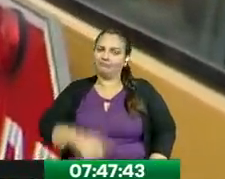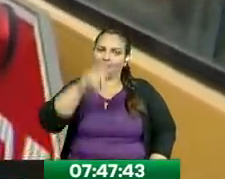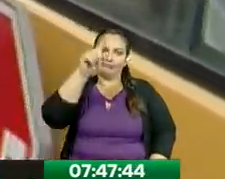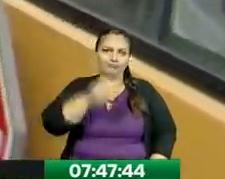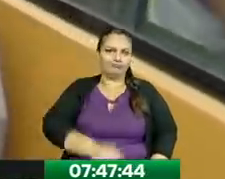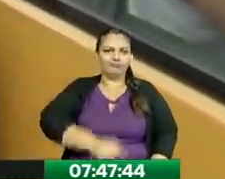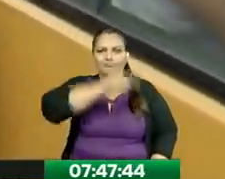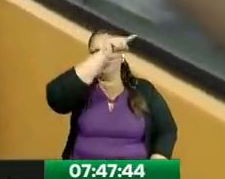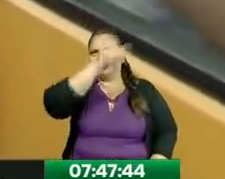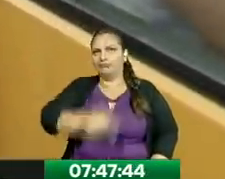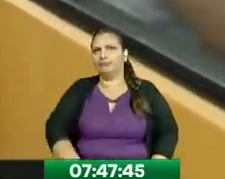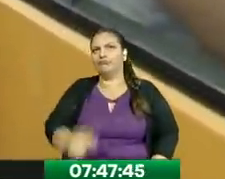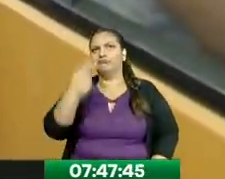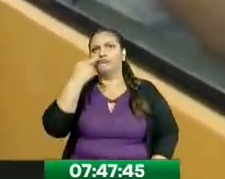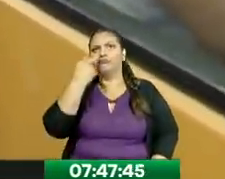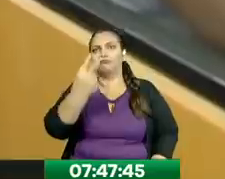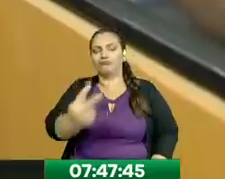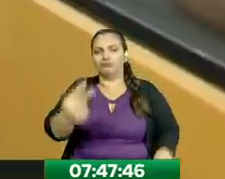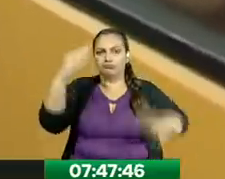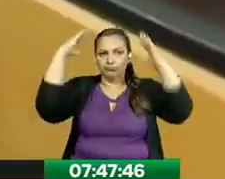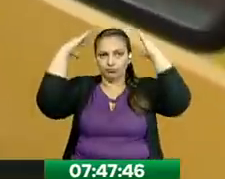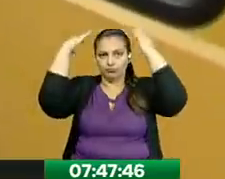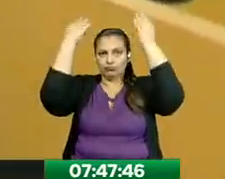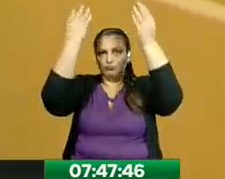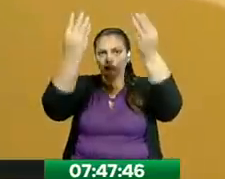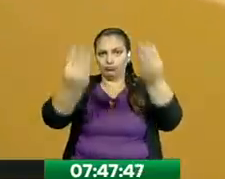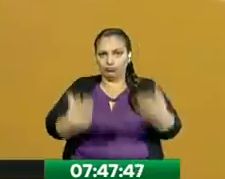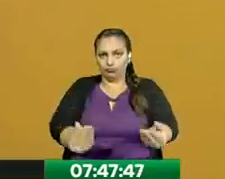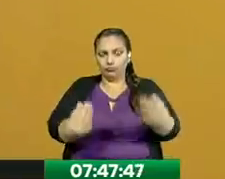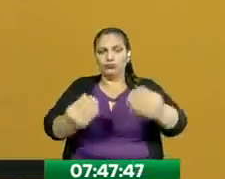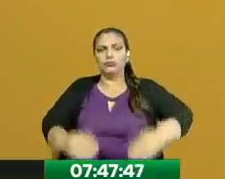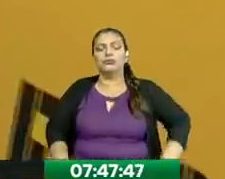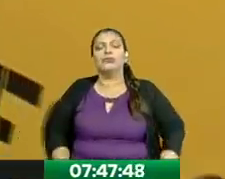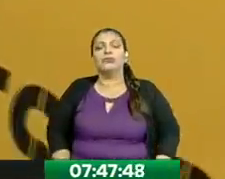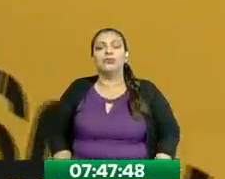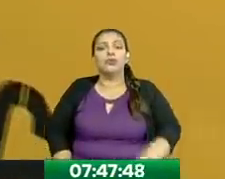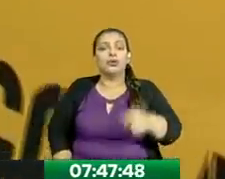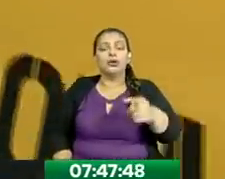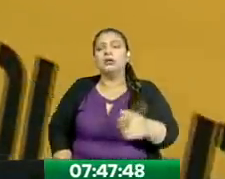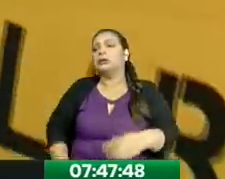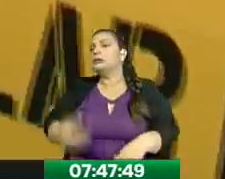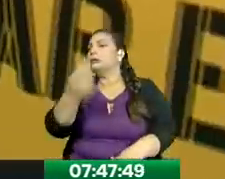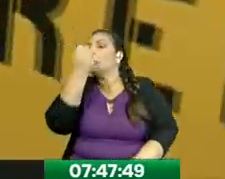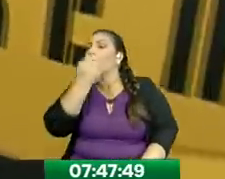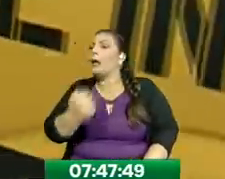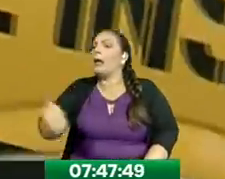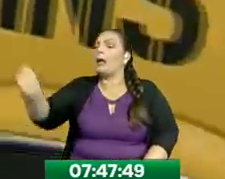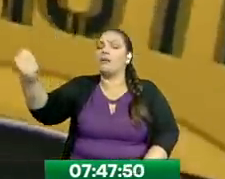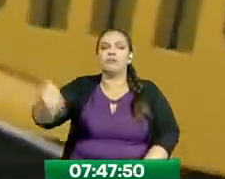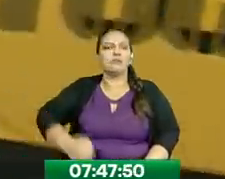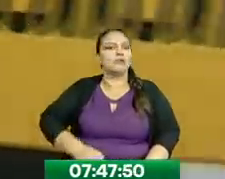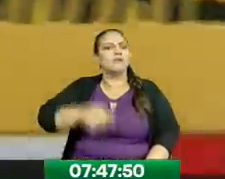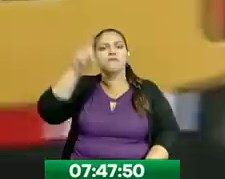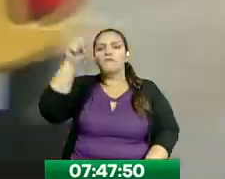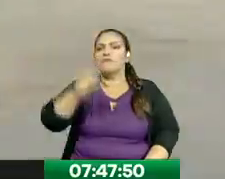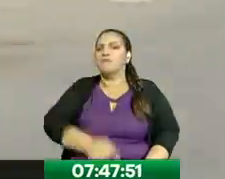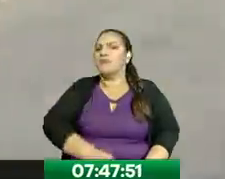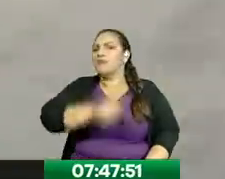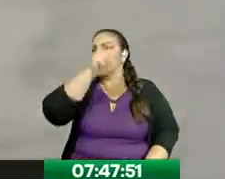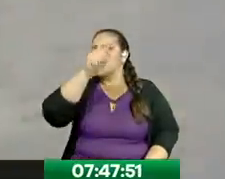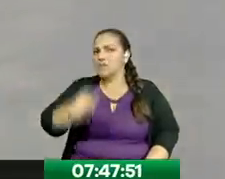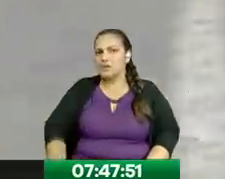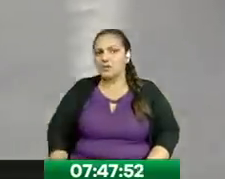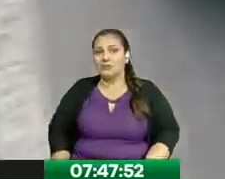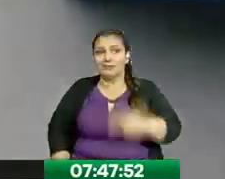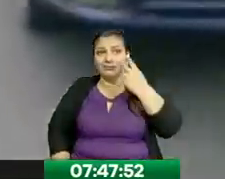salir ellos por ninguna causa podrán salir hacia los diferentes lugares o balnearios